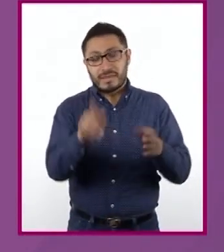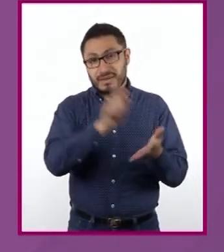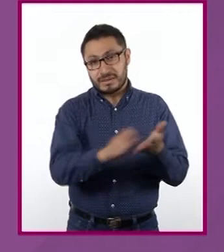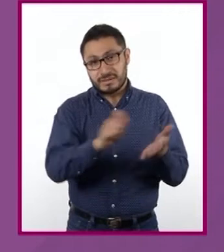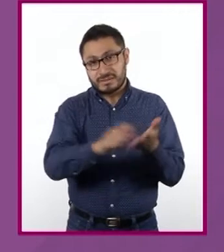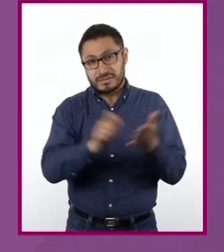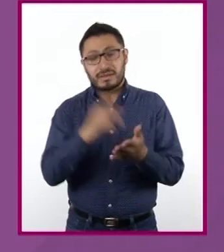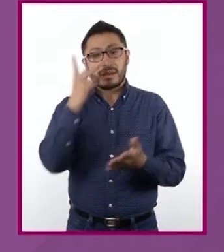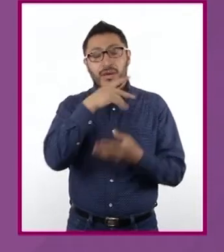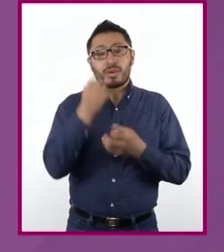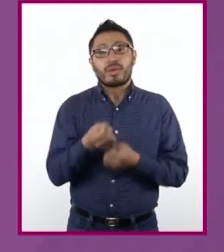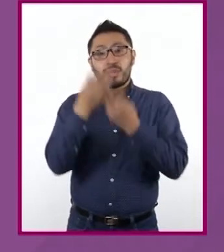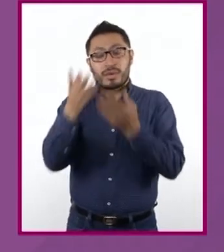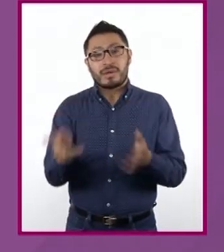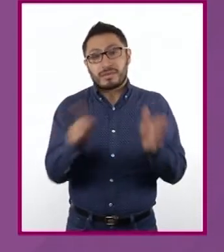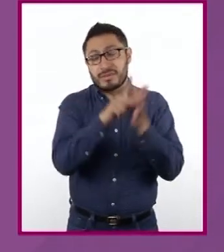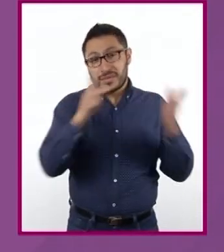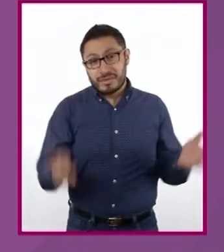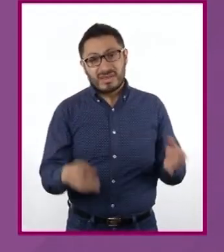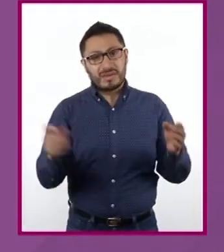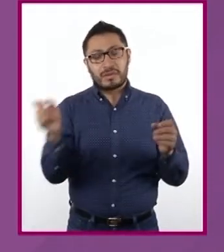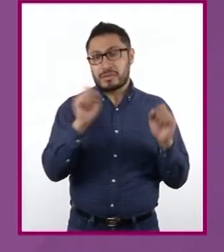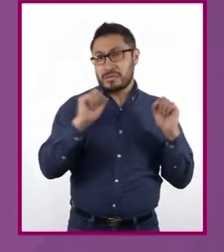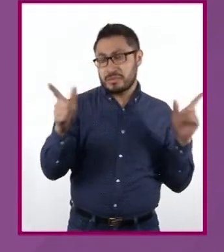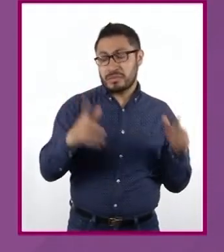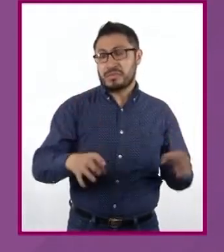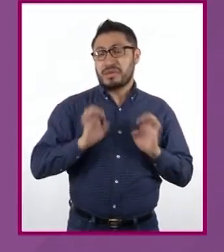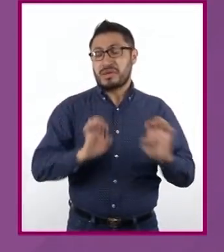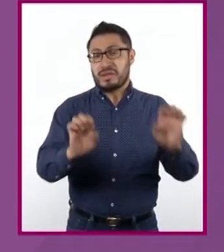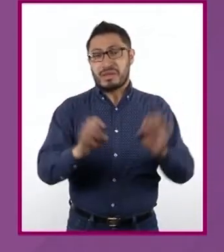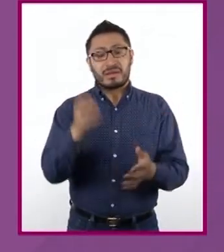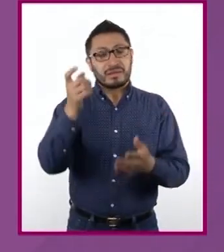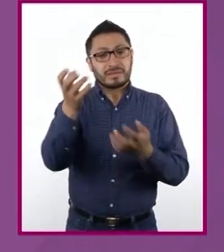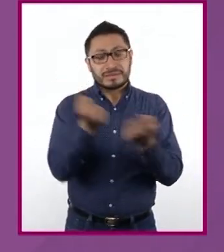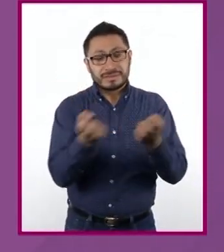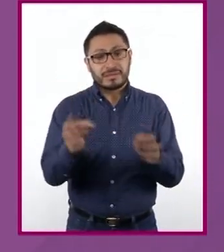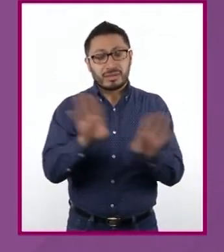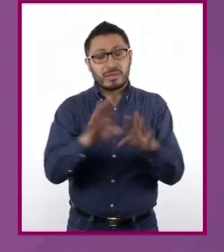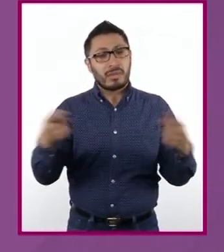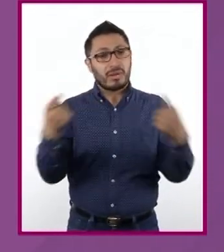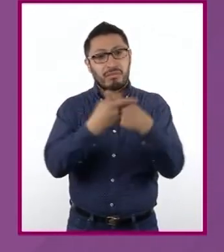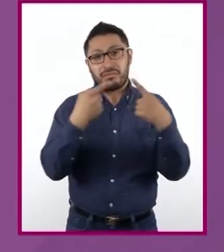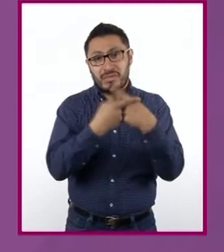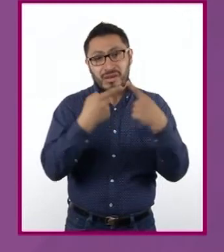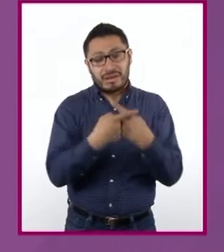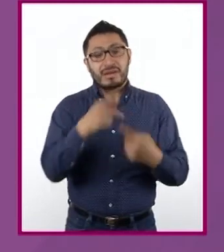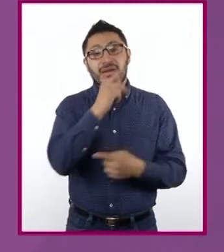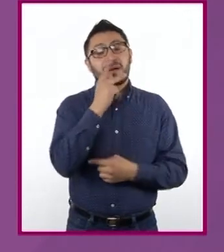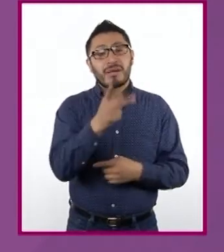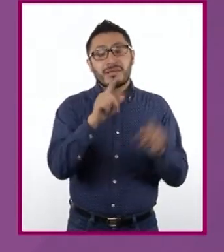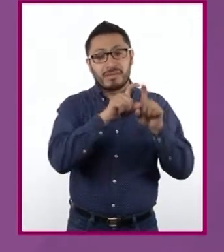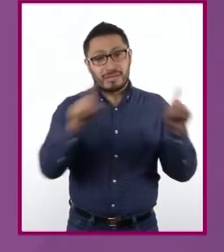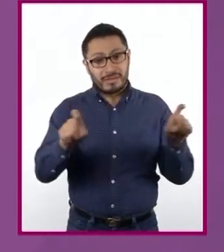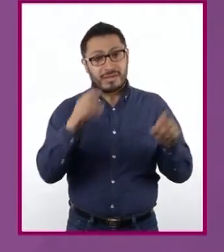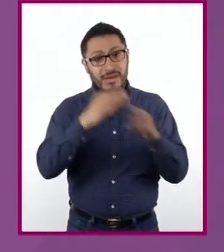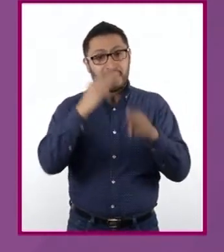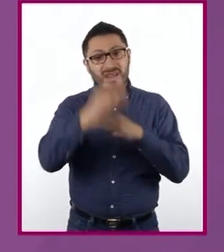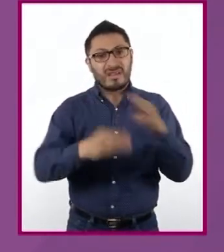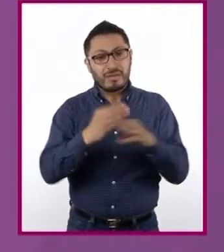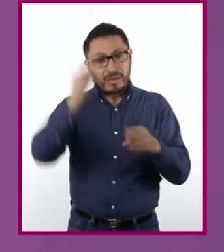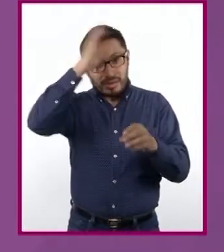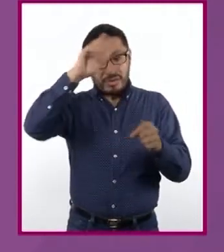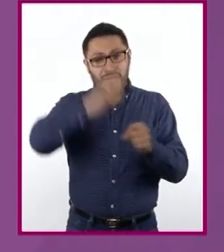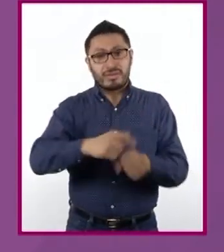narrativo, poético, periodístico, diplomático y ensayístico contradeciría pronto esta frase. El mundo de la